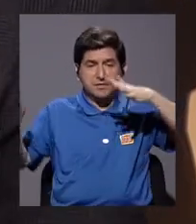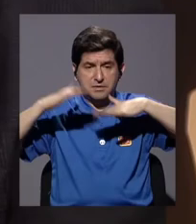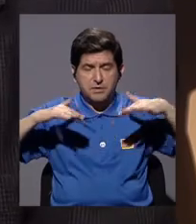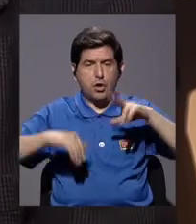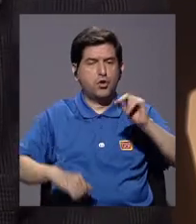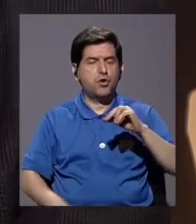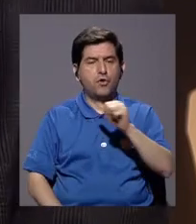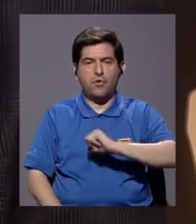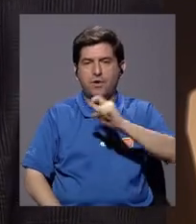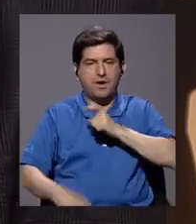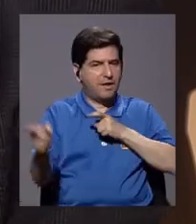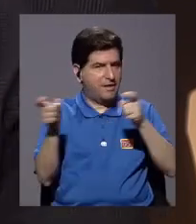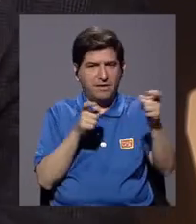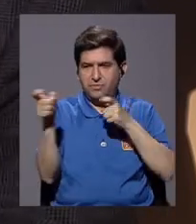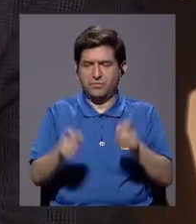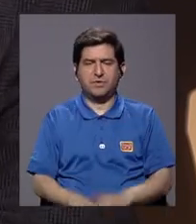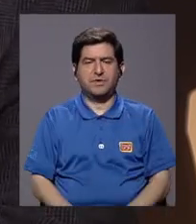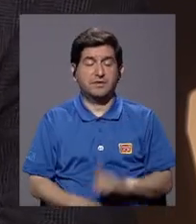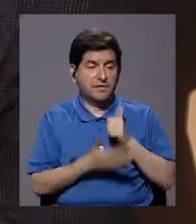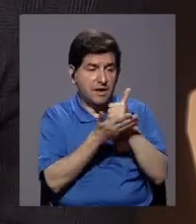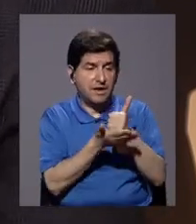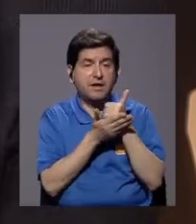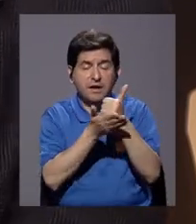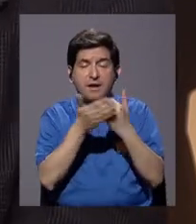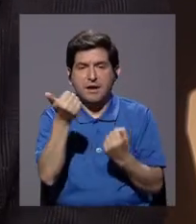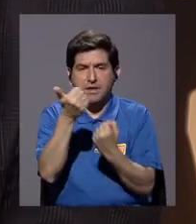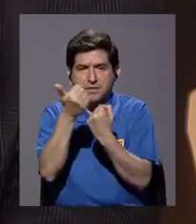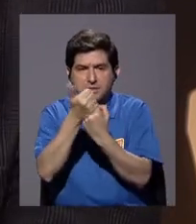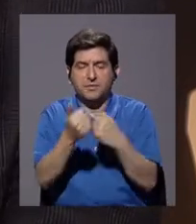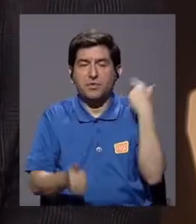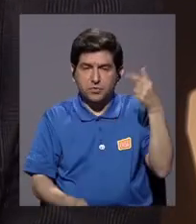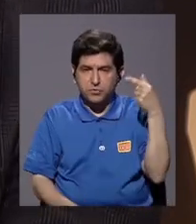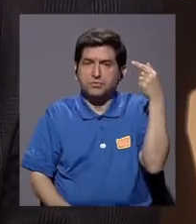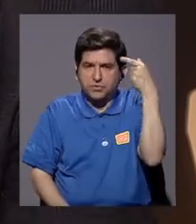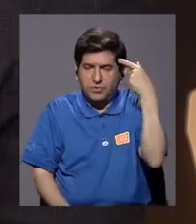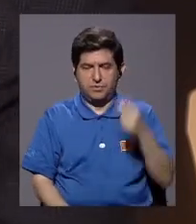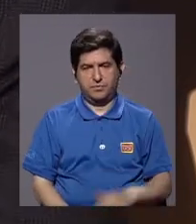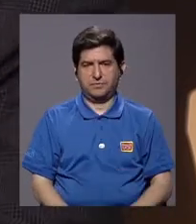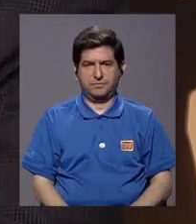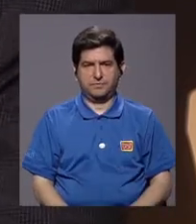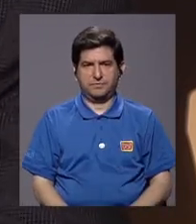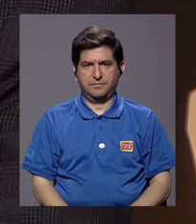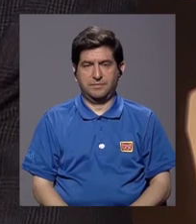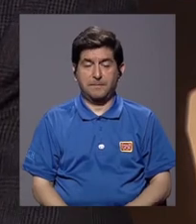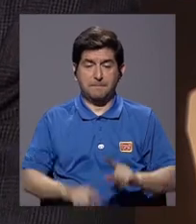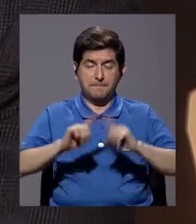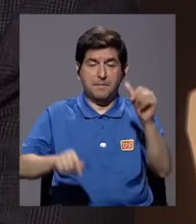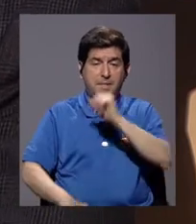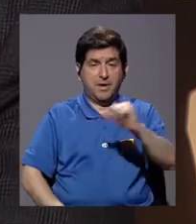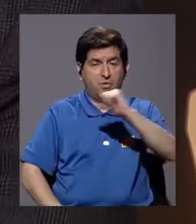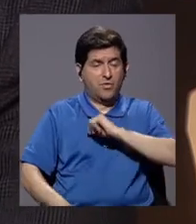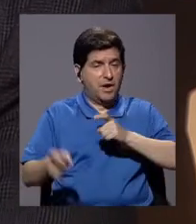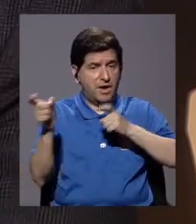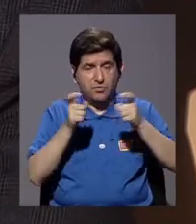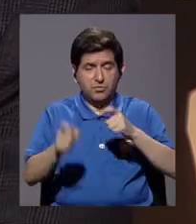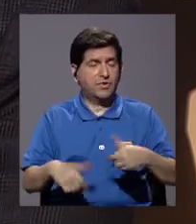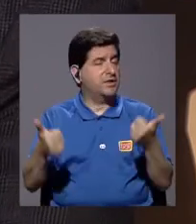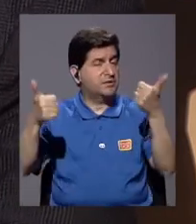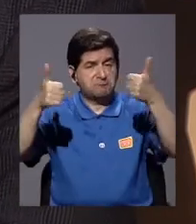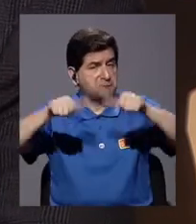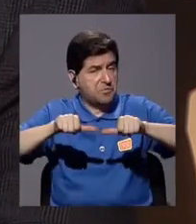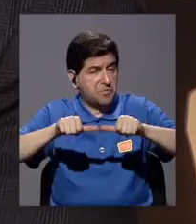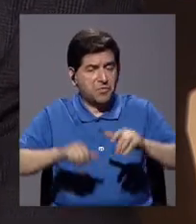es la autoridad reguladora. Totalmente de acuerdo. Los subsidios puede ser que provengan del gobierno, aunque la autoridad reguladora no esté de acuerdo en los